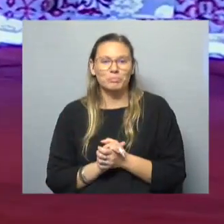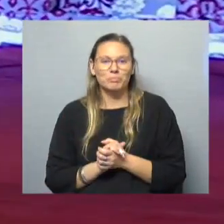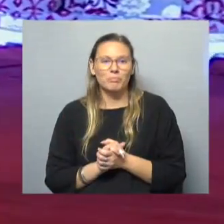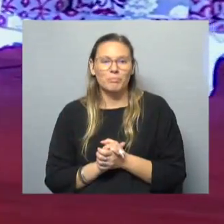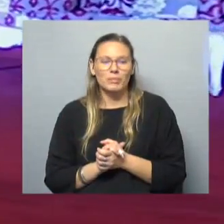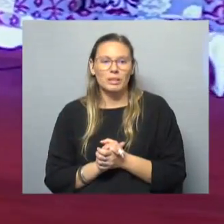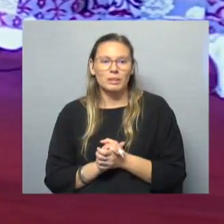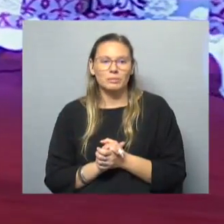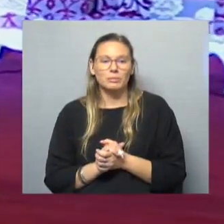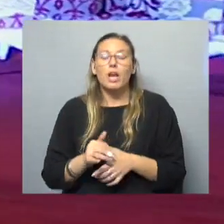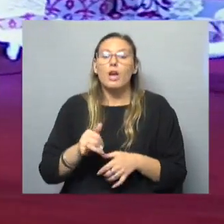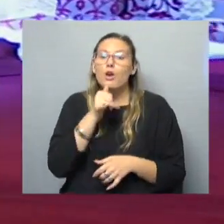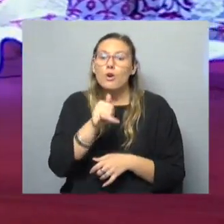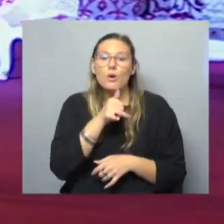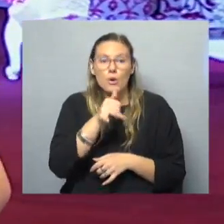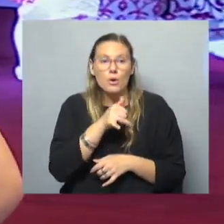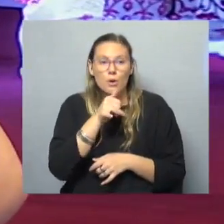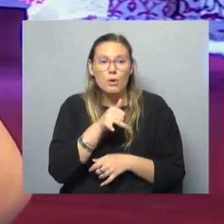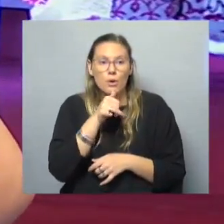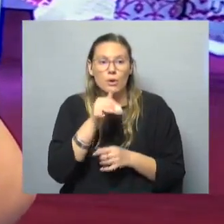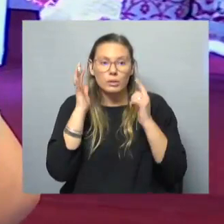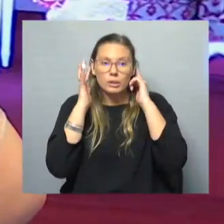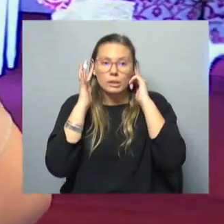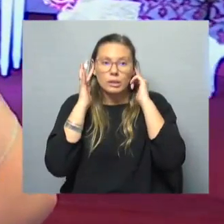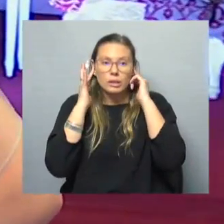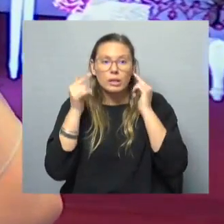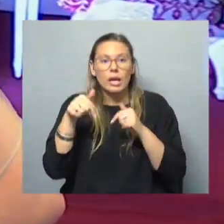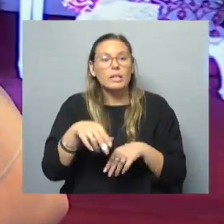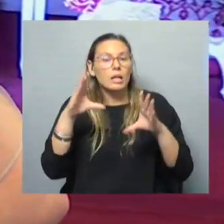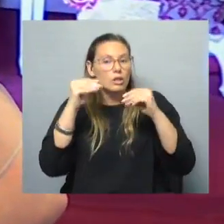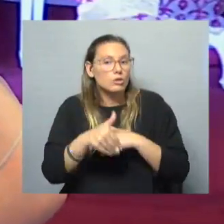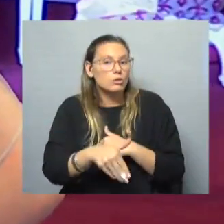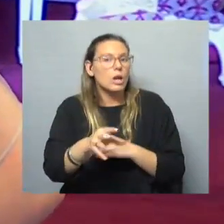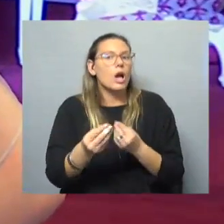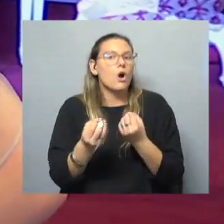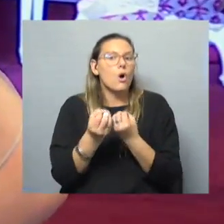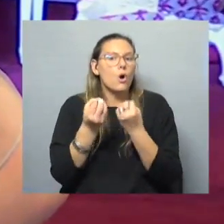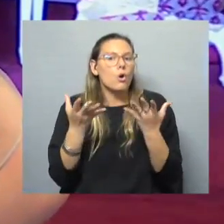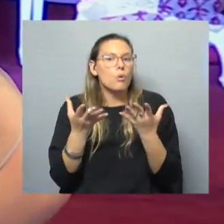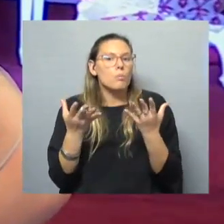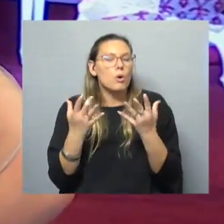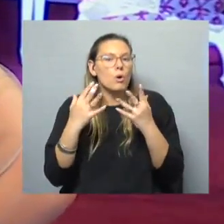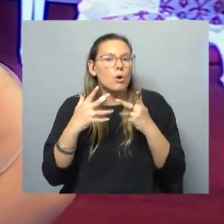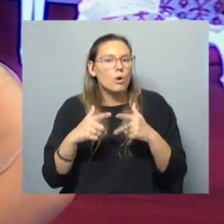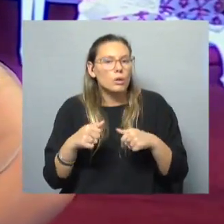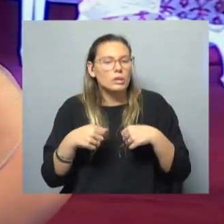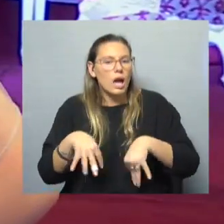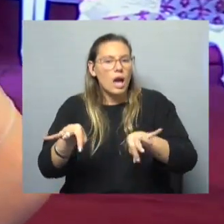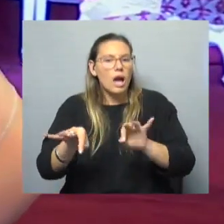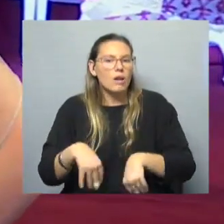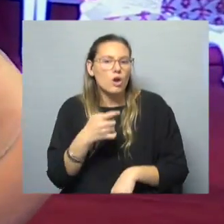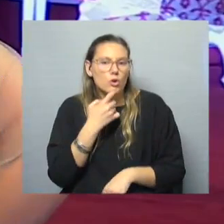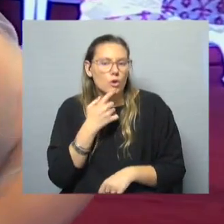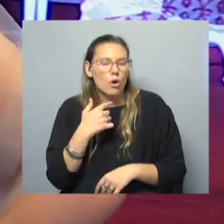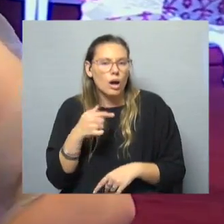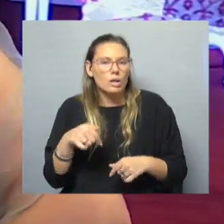Bueno, contame ¿qué se viene esta noche? ¿Cómo va a ser la dinámica de la alfombra roja?